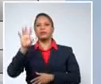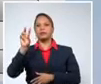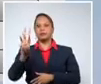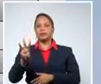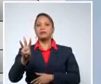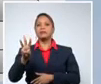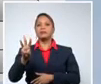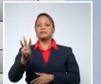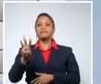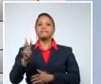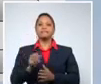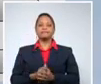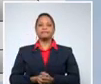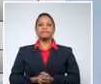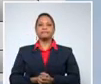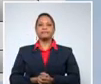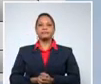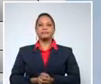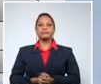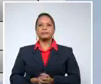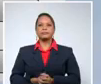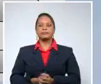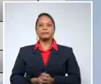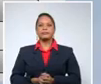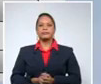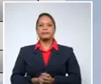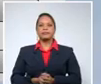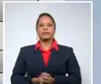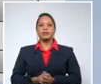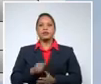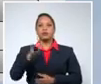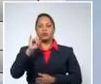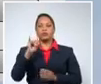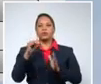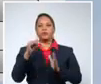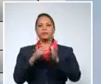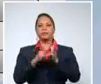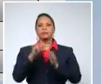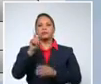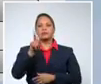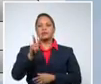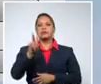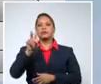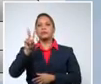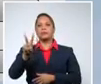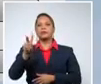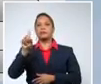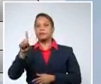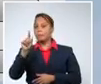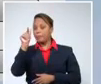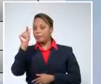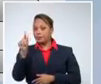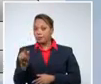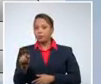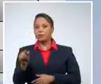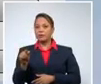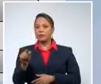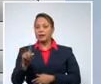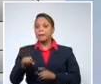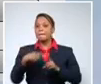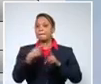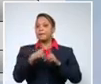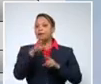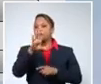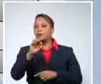10.671.053 casos, y con los 6.221 personas, fíjense que es más del